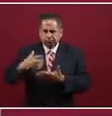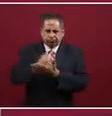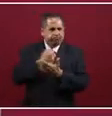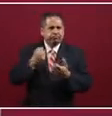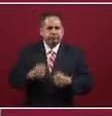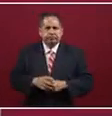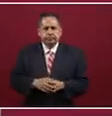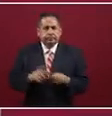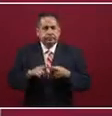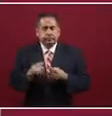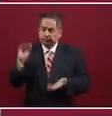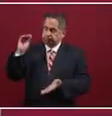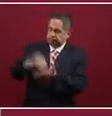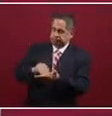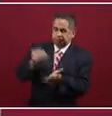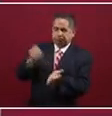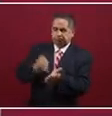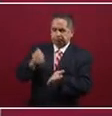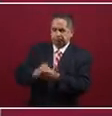Primero, pues no hay tarifas hoy.